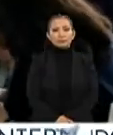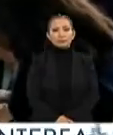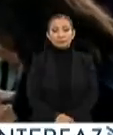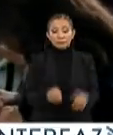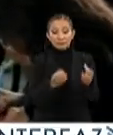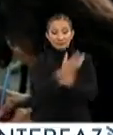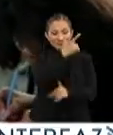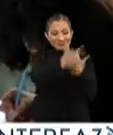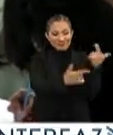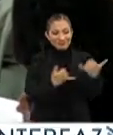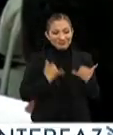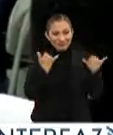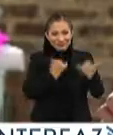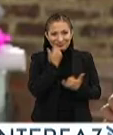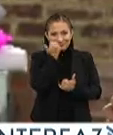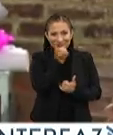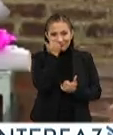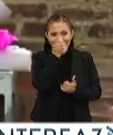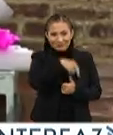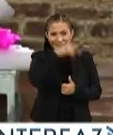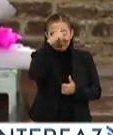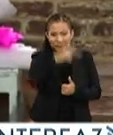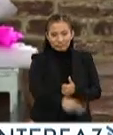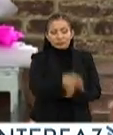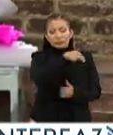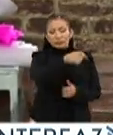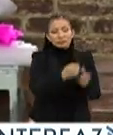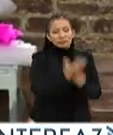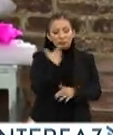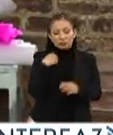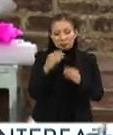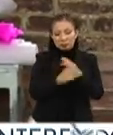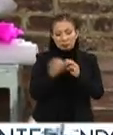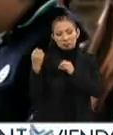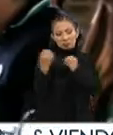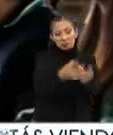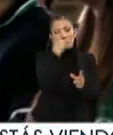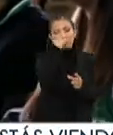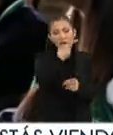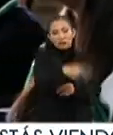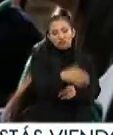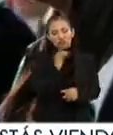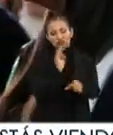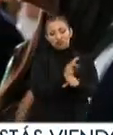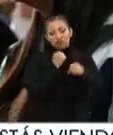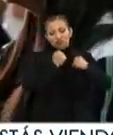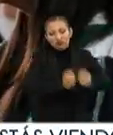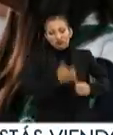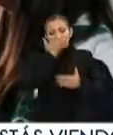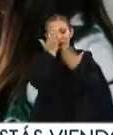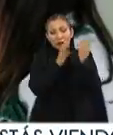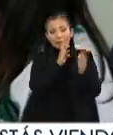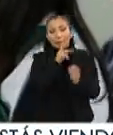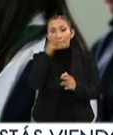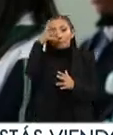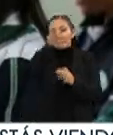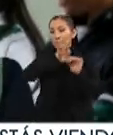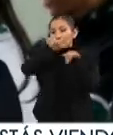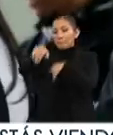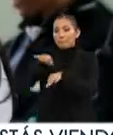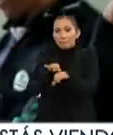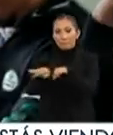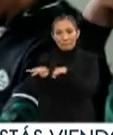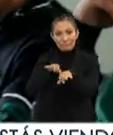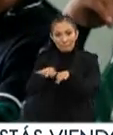Las nuevas generaciones de estudiantes mexicanos tienen nuevas herramientas para fortalecer su educación y acceder a mejores